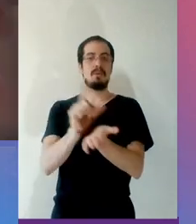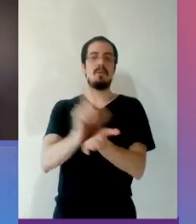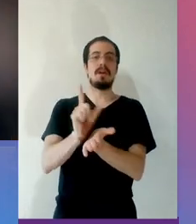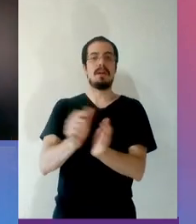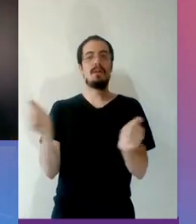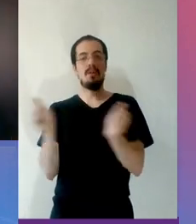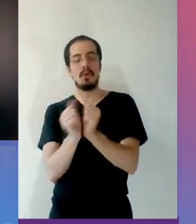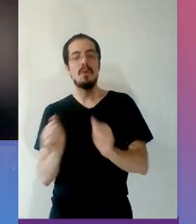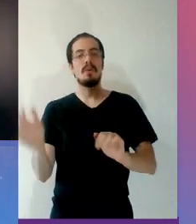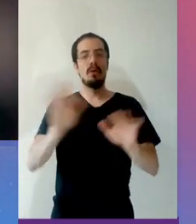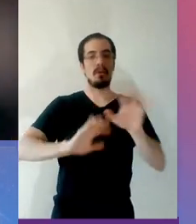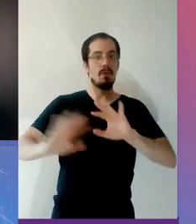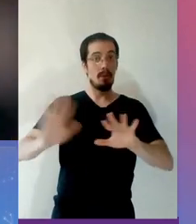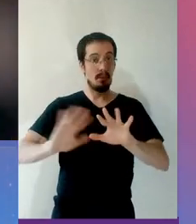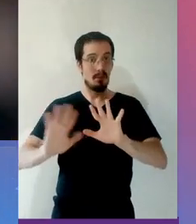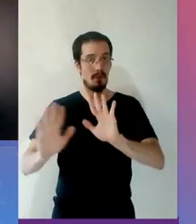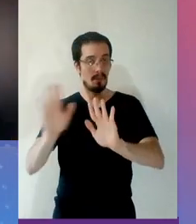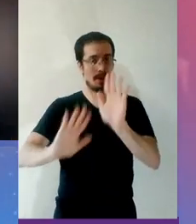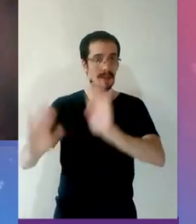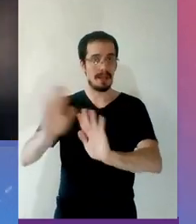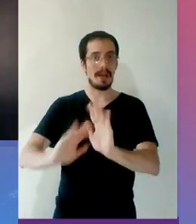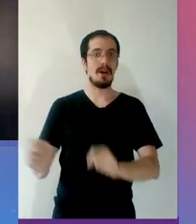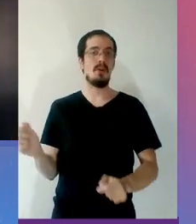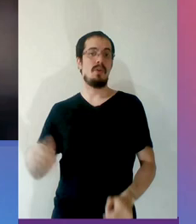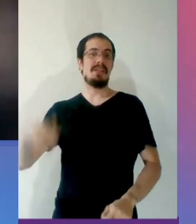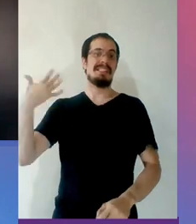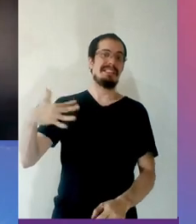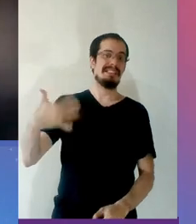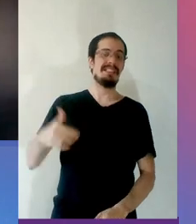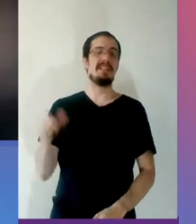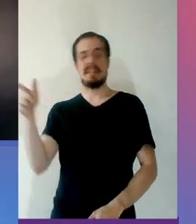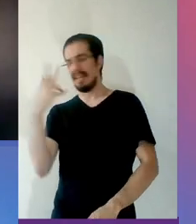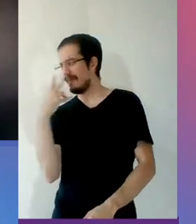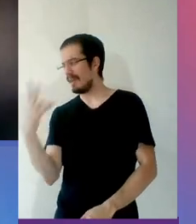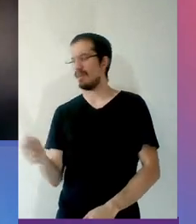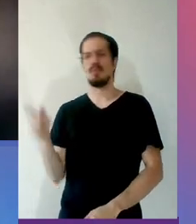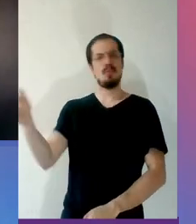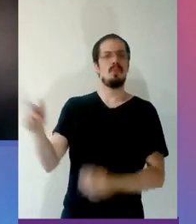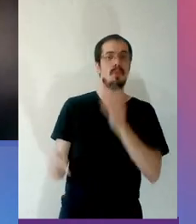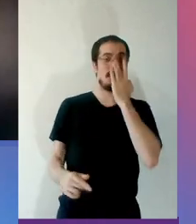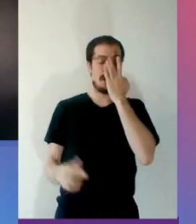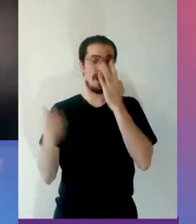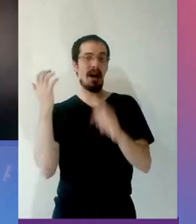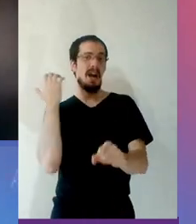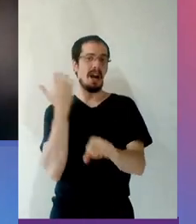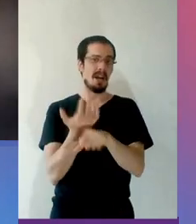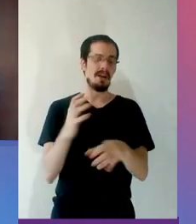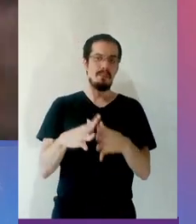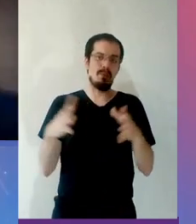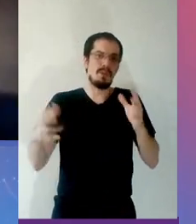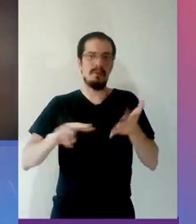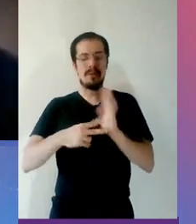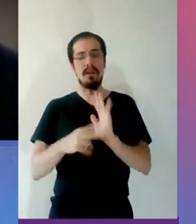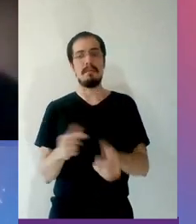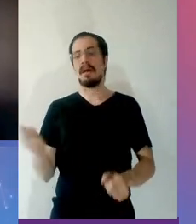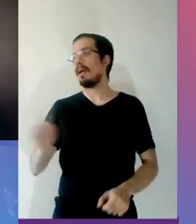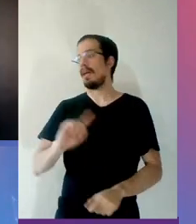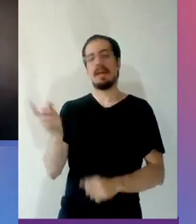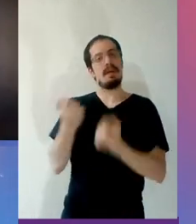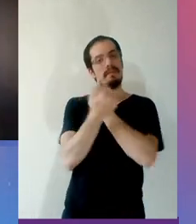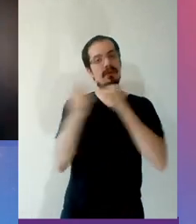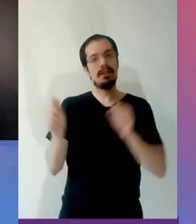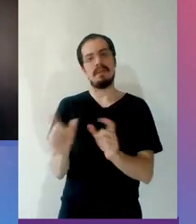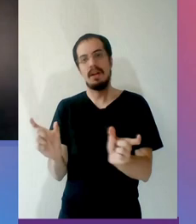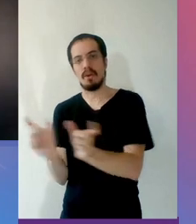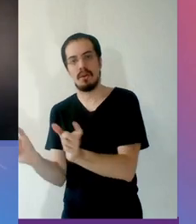Y entonces, en el fondo, con alteraciones, entonces, y tampoco se pueden controlar de la manera que uno quisiera, porque no están los aforos, porque no están los